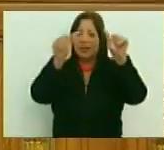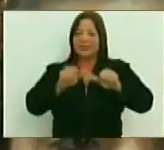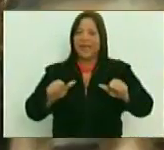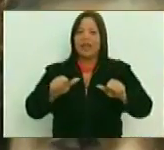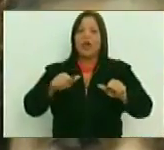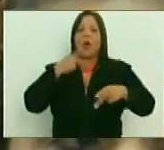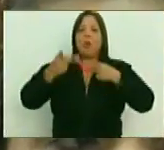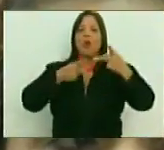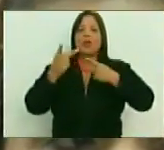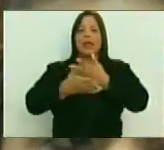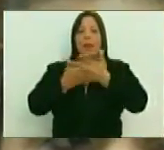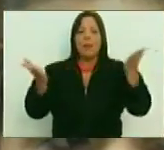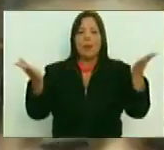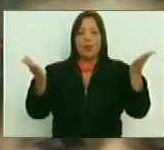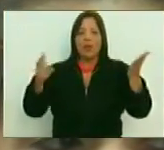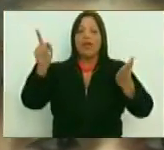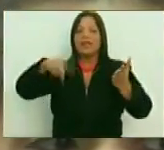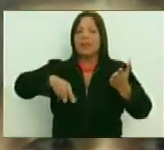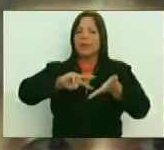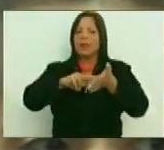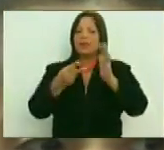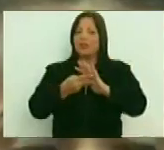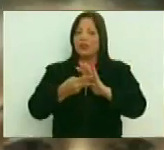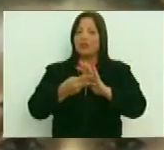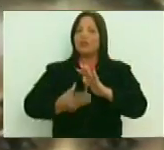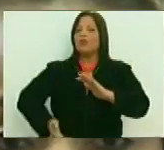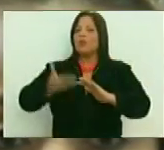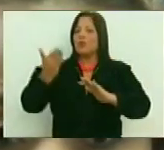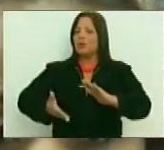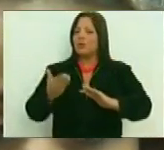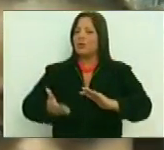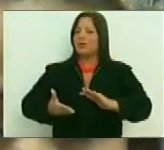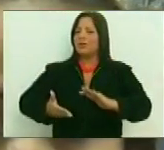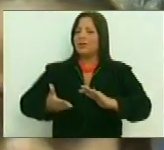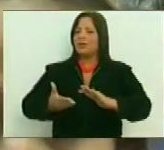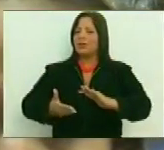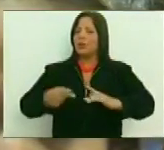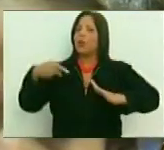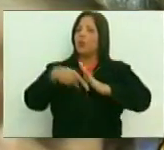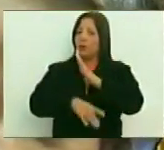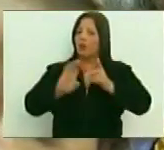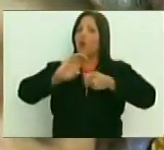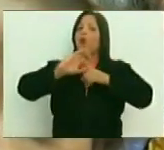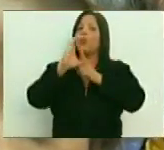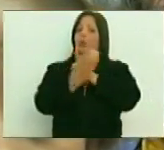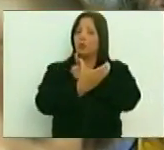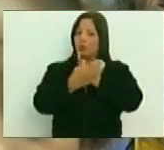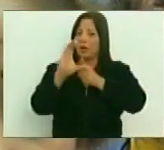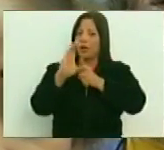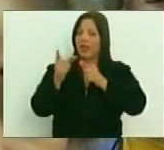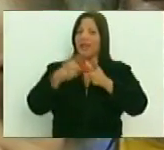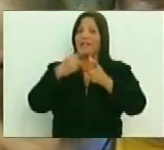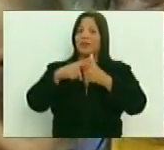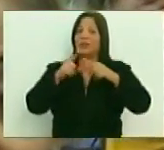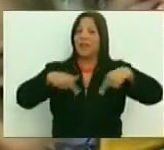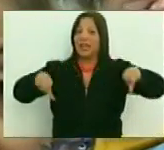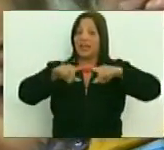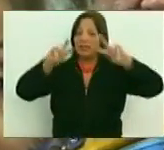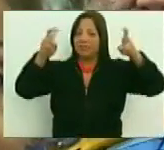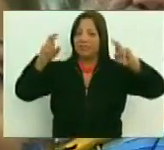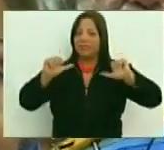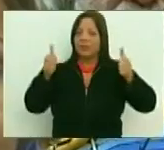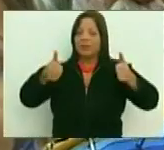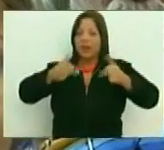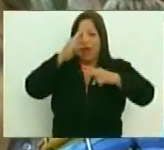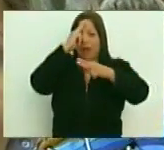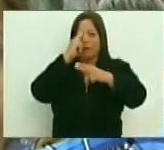políticas públicas y esto es un acto eminentemente cultural. Bajo esta premisa, se inició